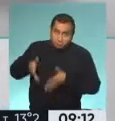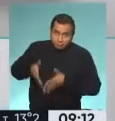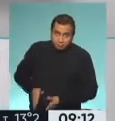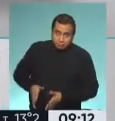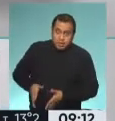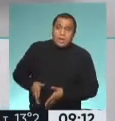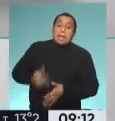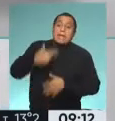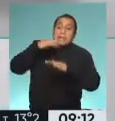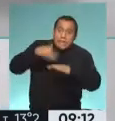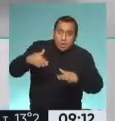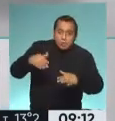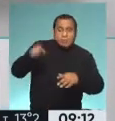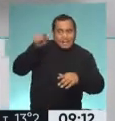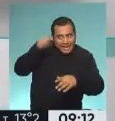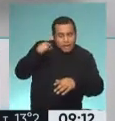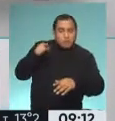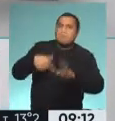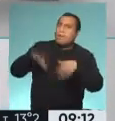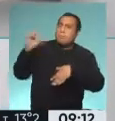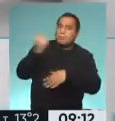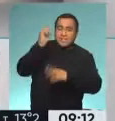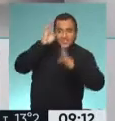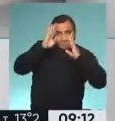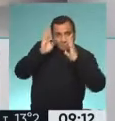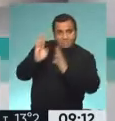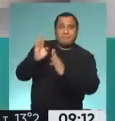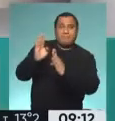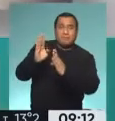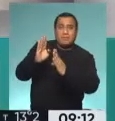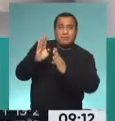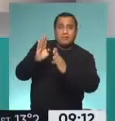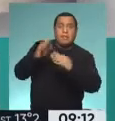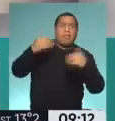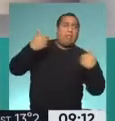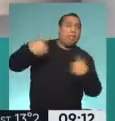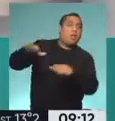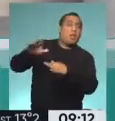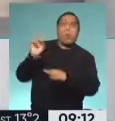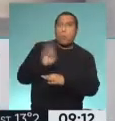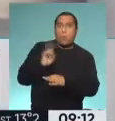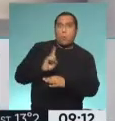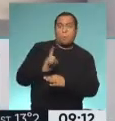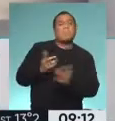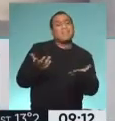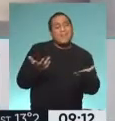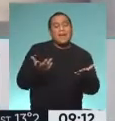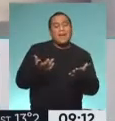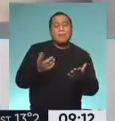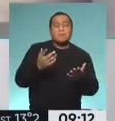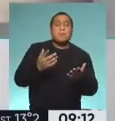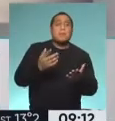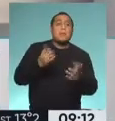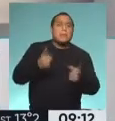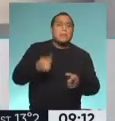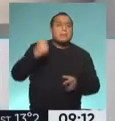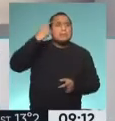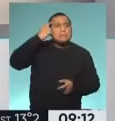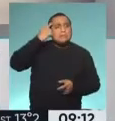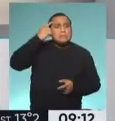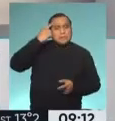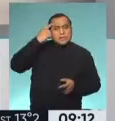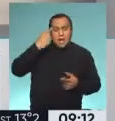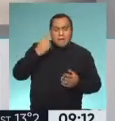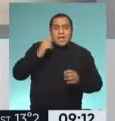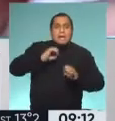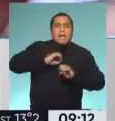a veces eso hablar no es una moda. Es la prioridad, claro, claro que no. Exacto. Y interpelarnos, preguntarnos y quizás empezar a poner blanco